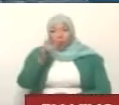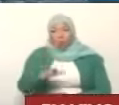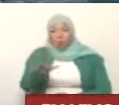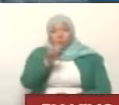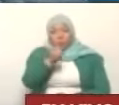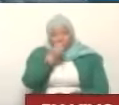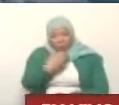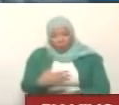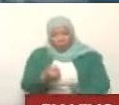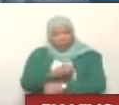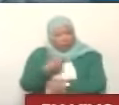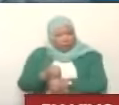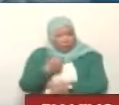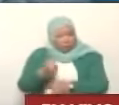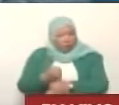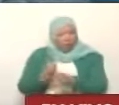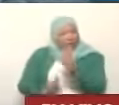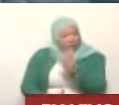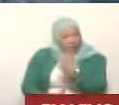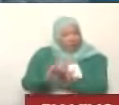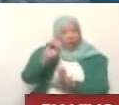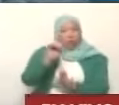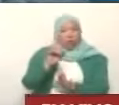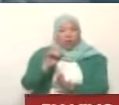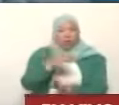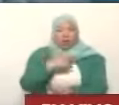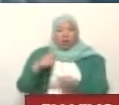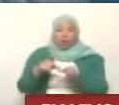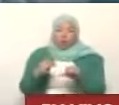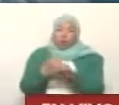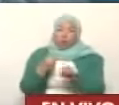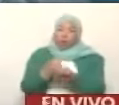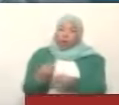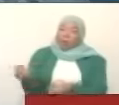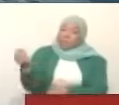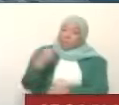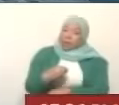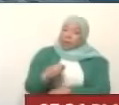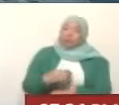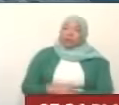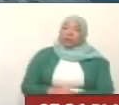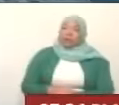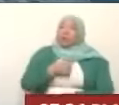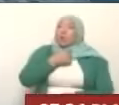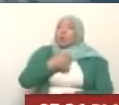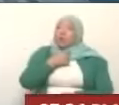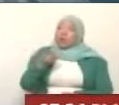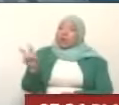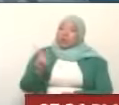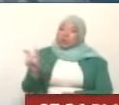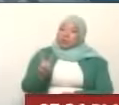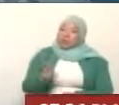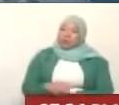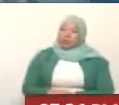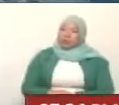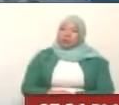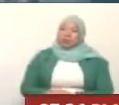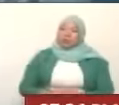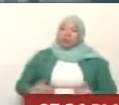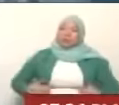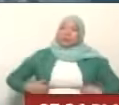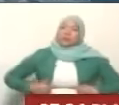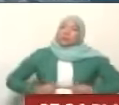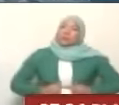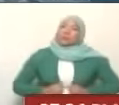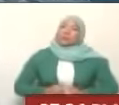noble, trabajador, quiere desarrollar, quiere seguir adelante. Me gusta mucho esta tierra.